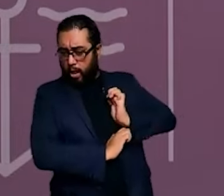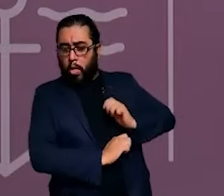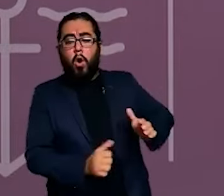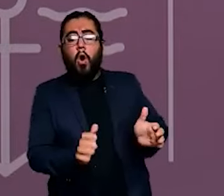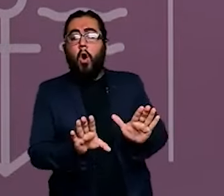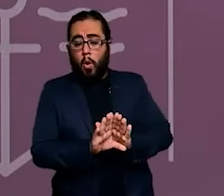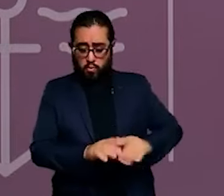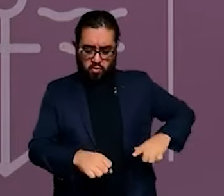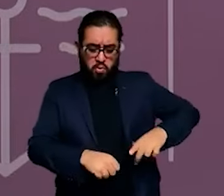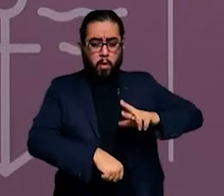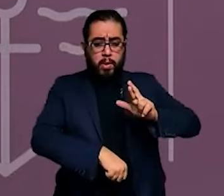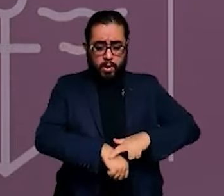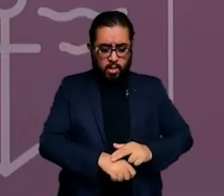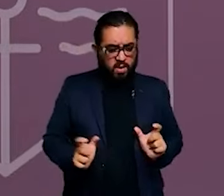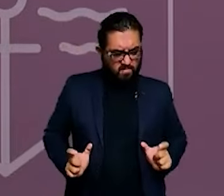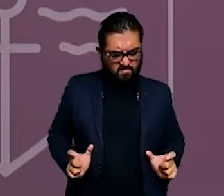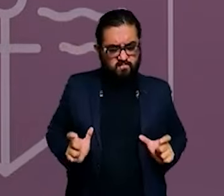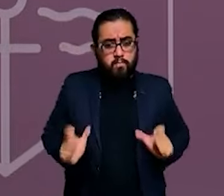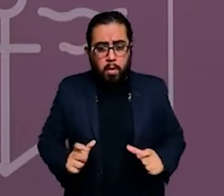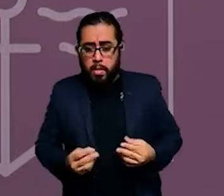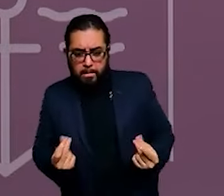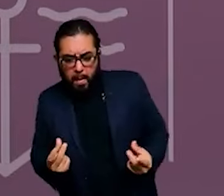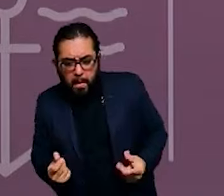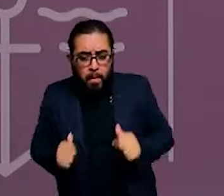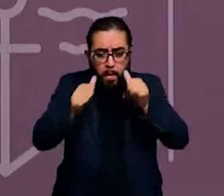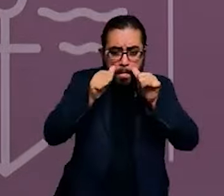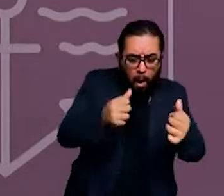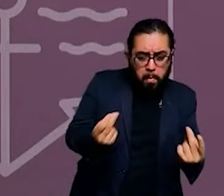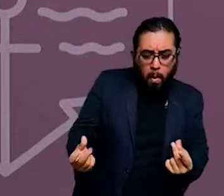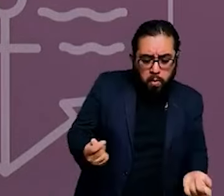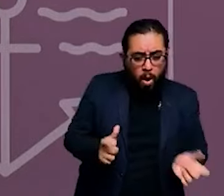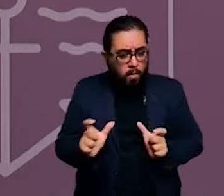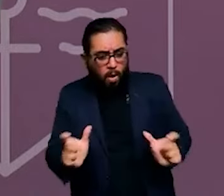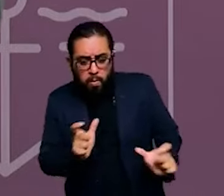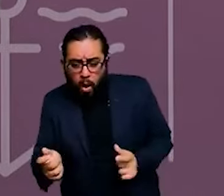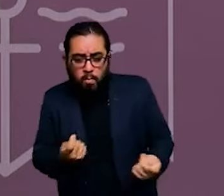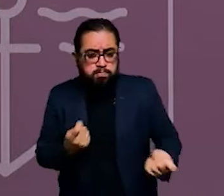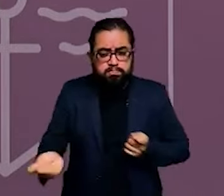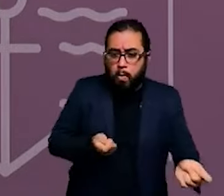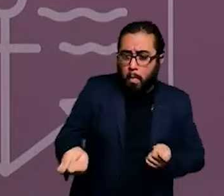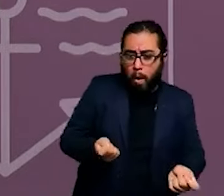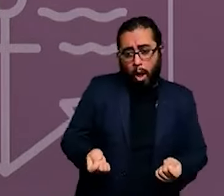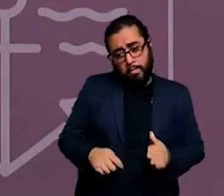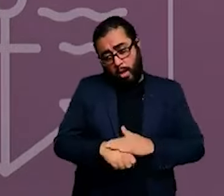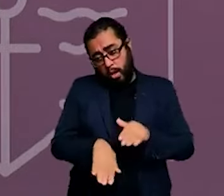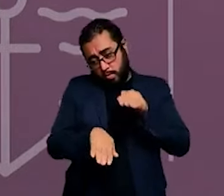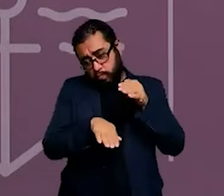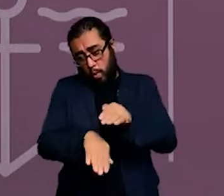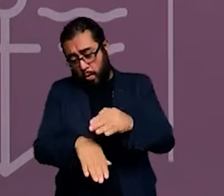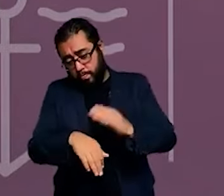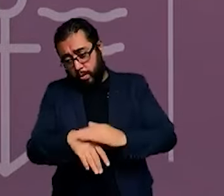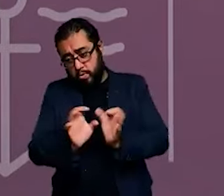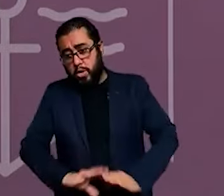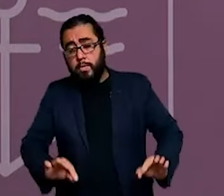gobernador, es justamente estar atento del operativo central, clave, que